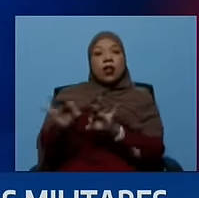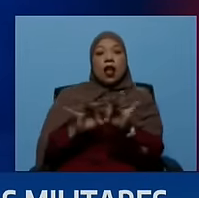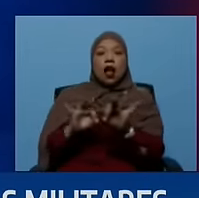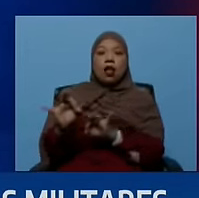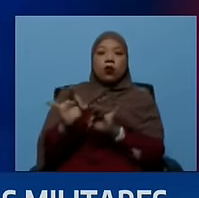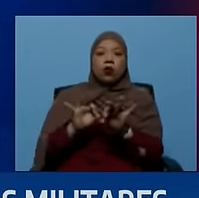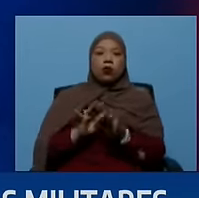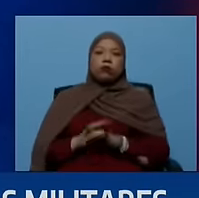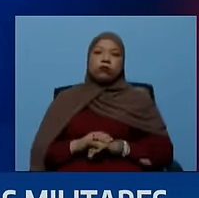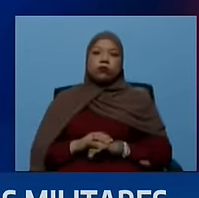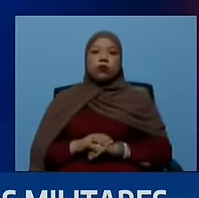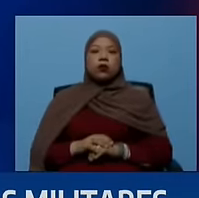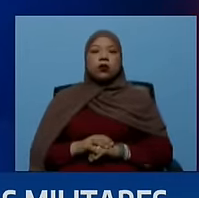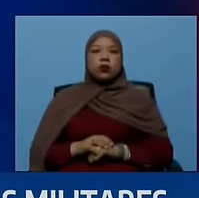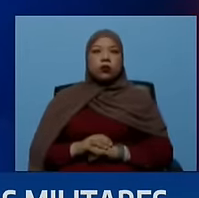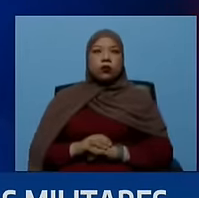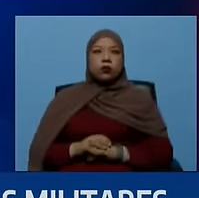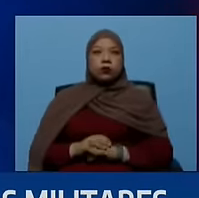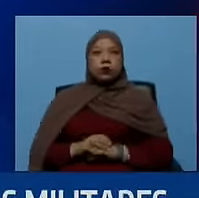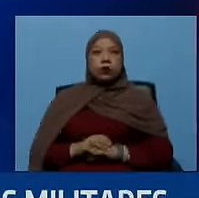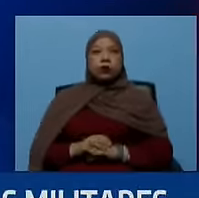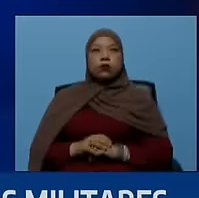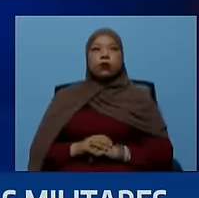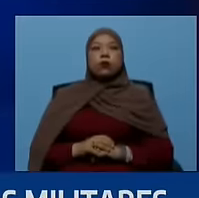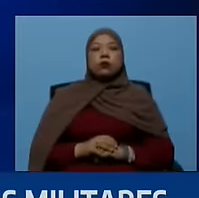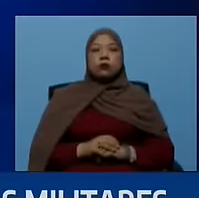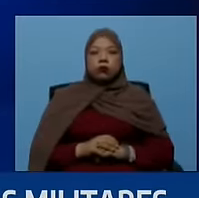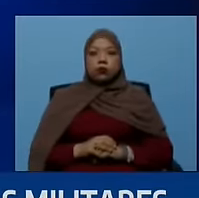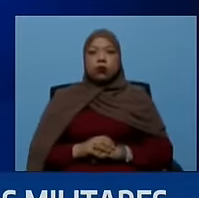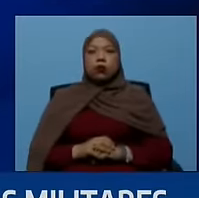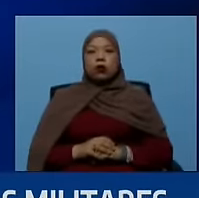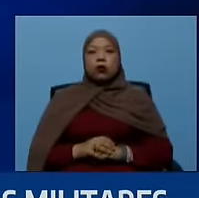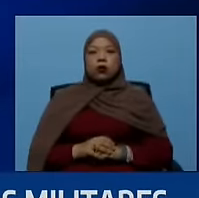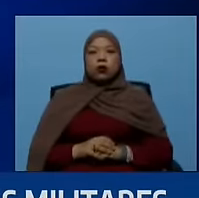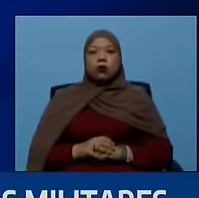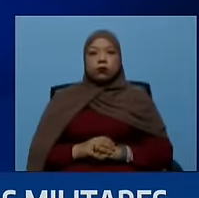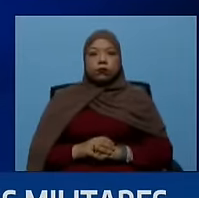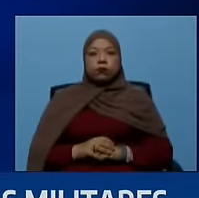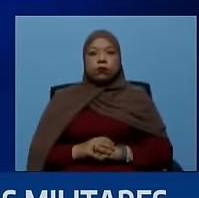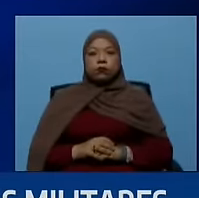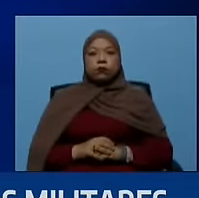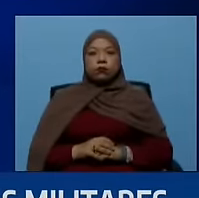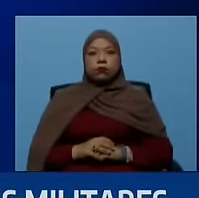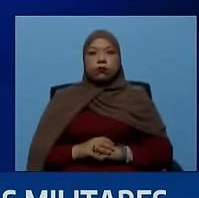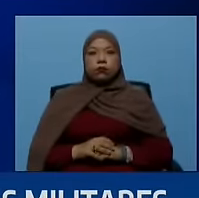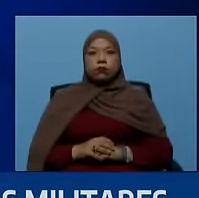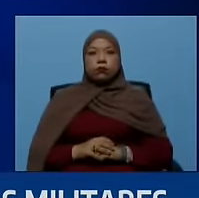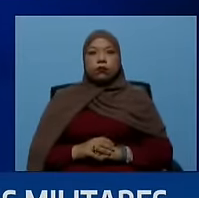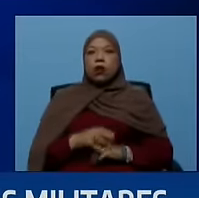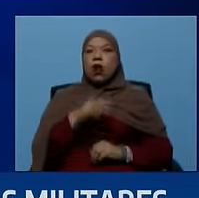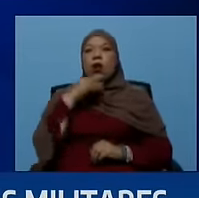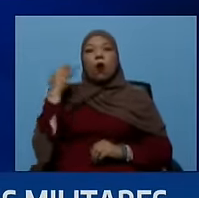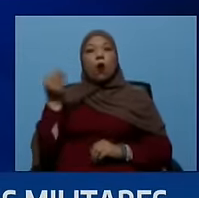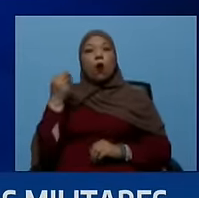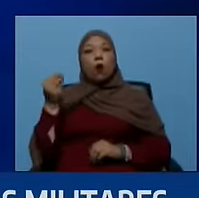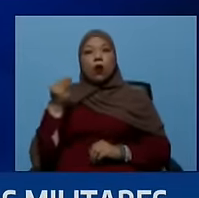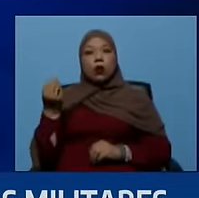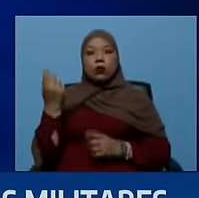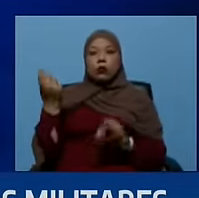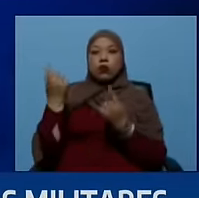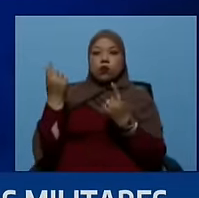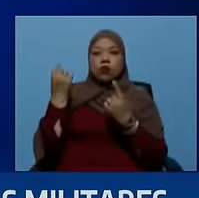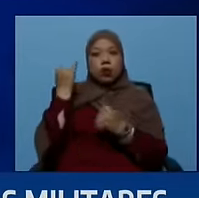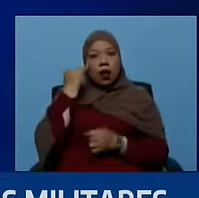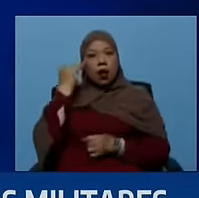hacíamos teatro así también éramos jóvenes que ya